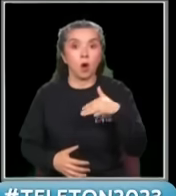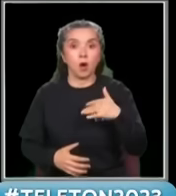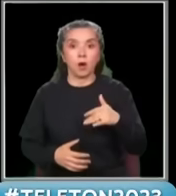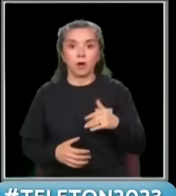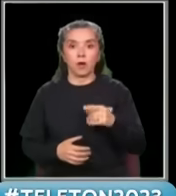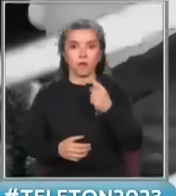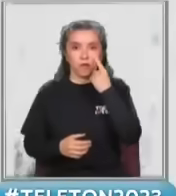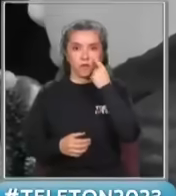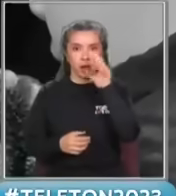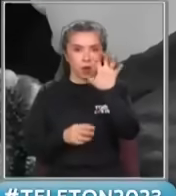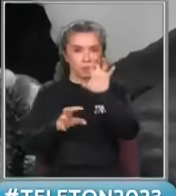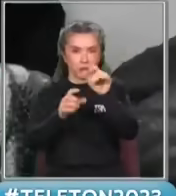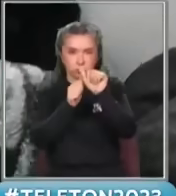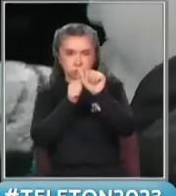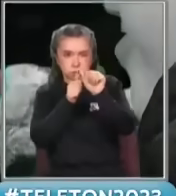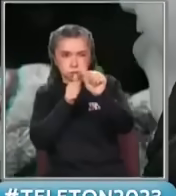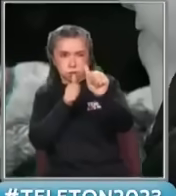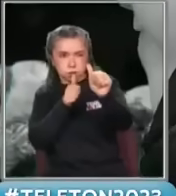¿Mover objetos a distancia?